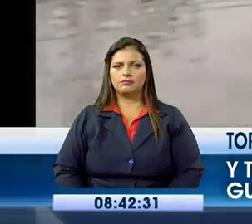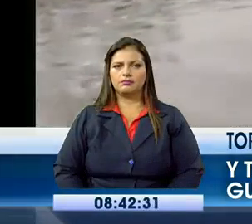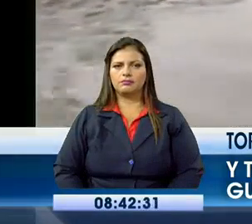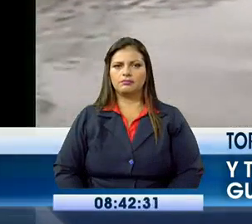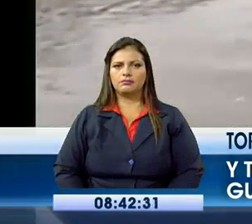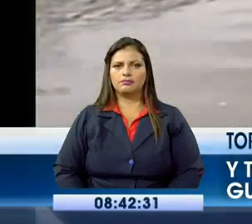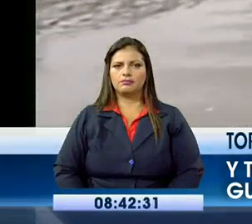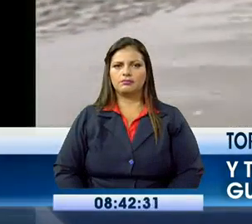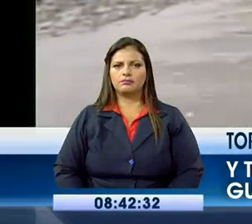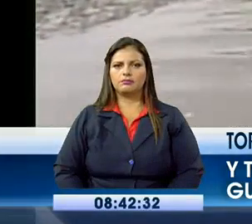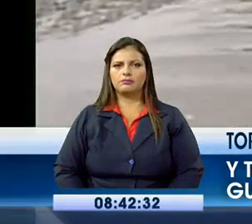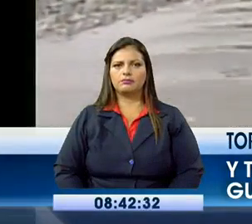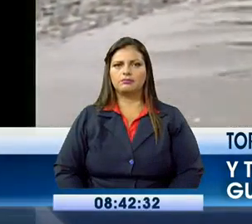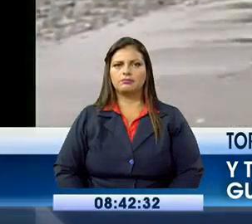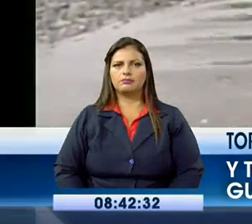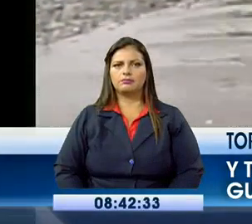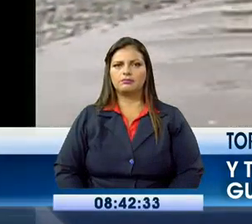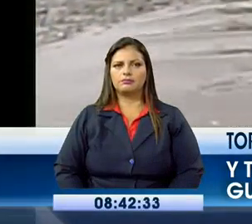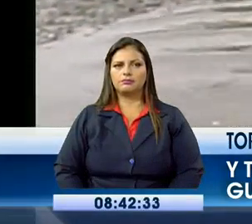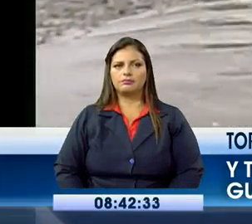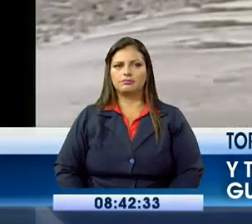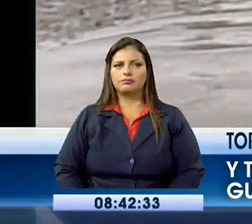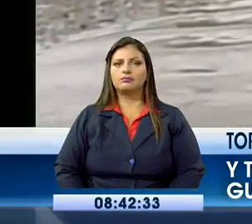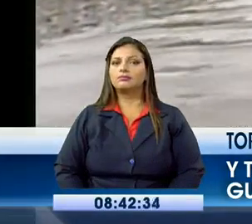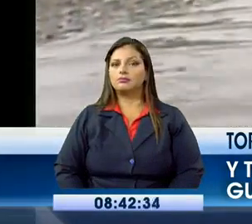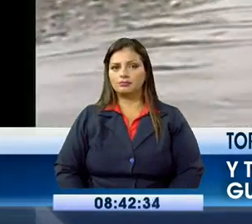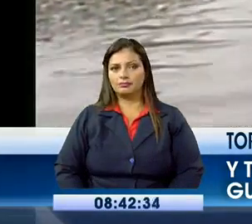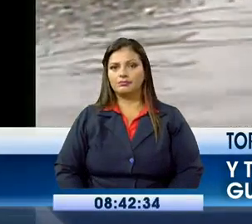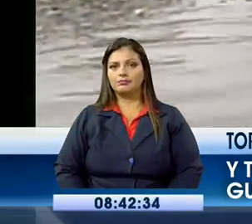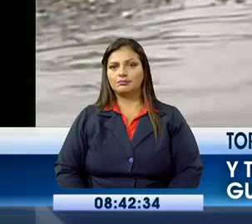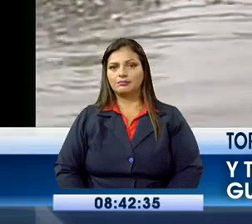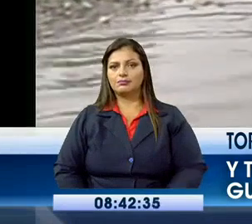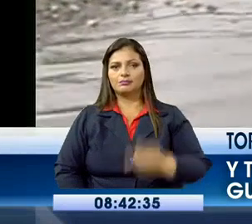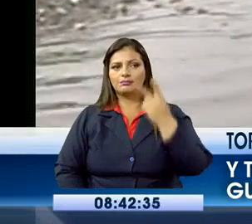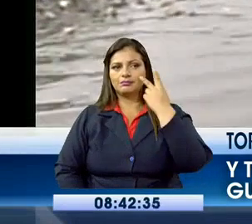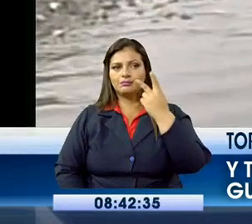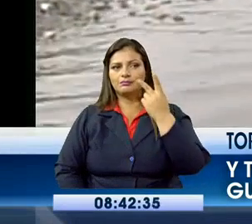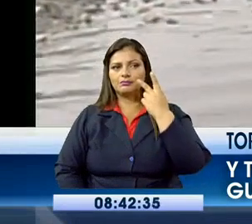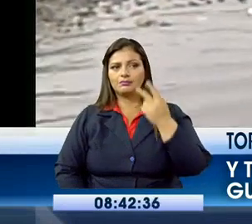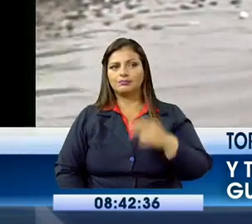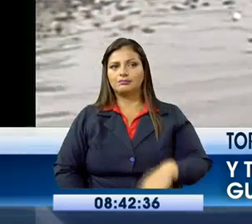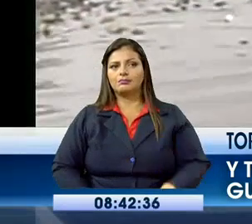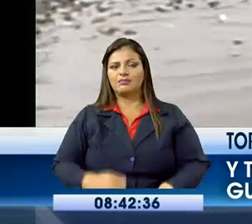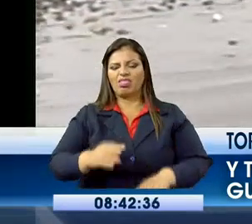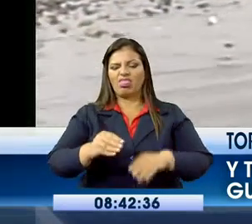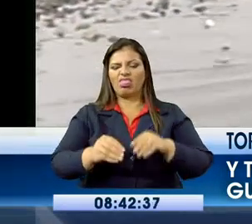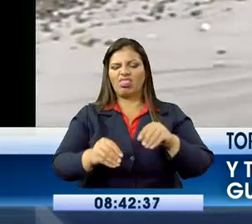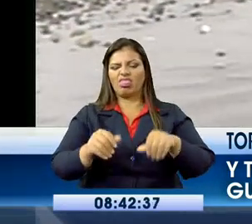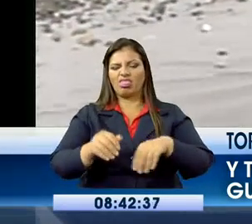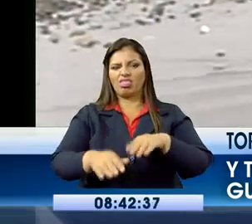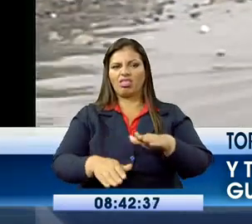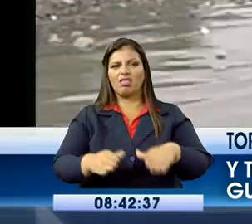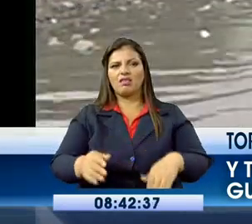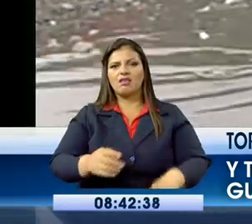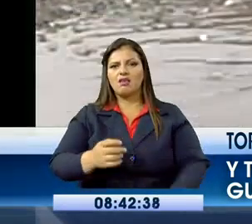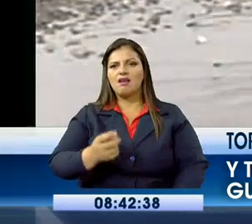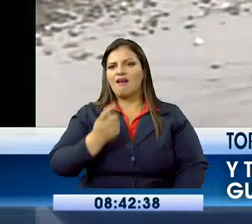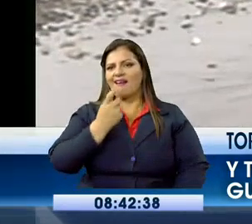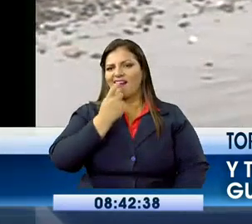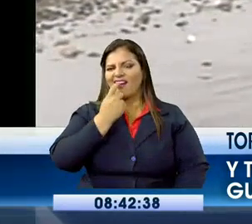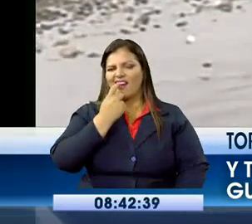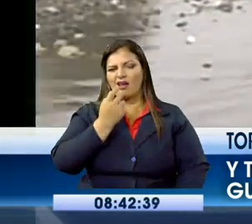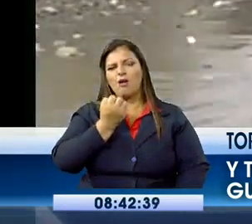Luego ya de que termina la lluvia. Esto es lo que está lleno. Los sumideros y... Por ello el agua no